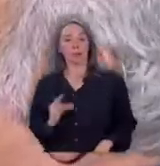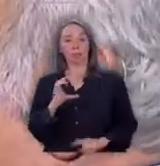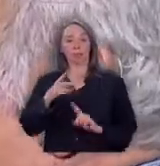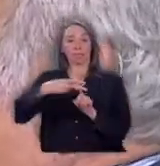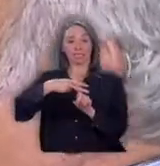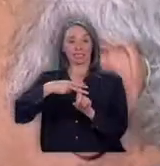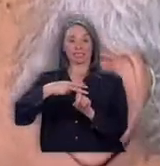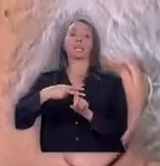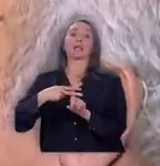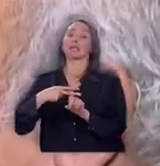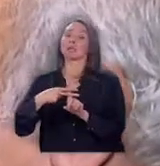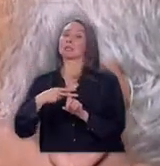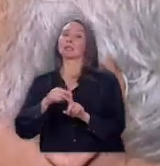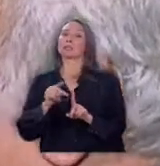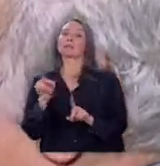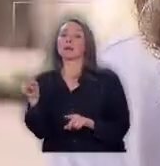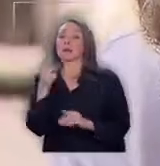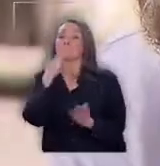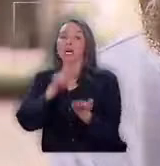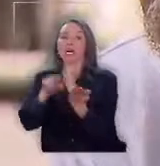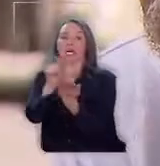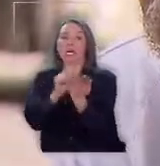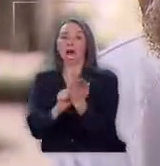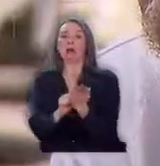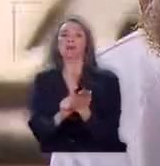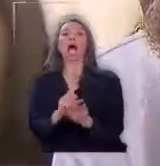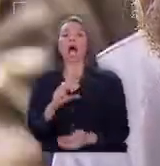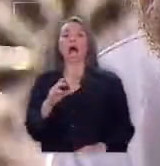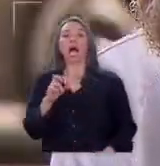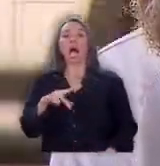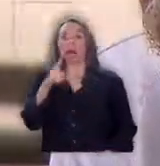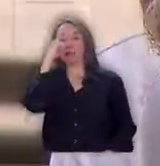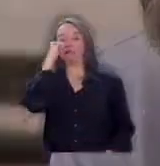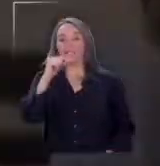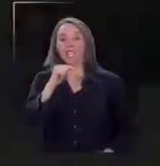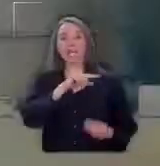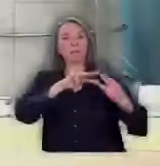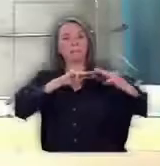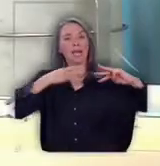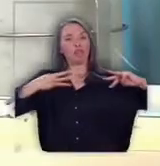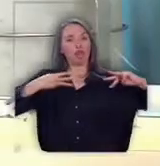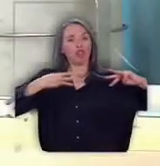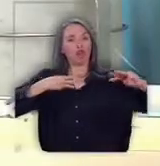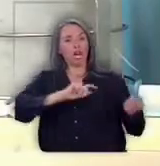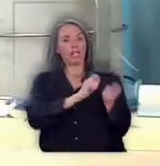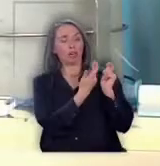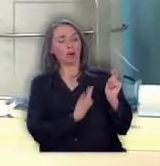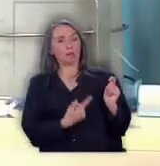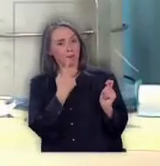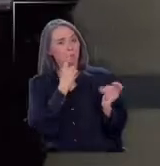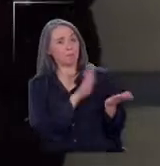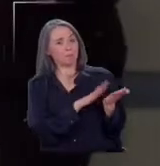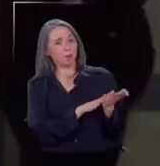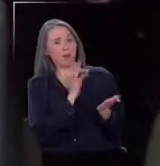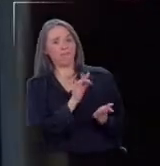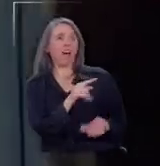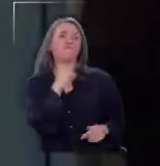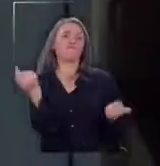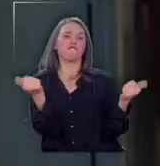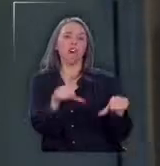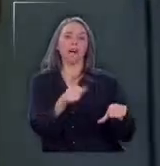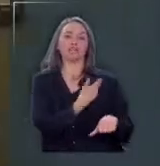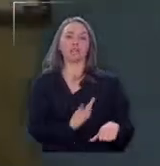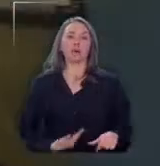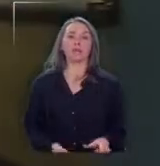ejemplo es una de ellas a través de una carta Carmen frey señaló que este cambio de metodología evidencia el fracaso del gobierno en el control de